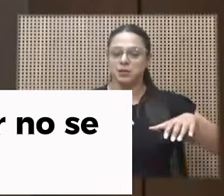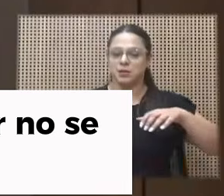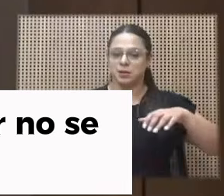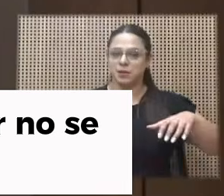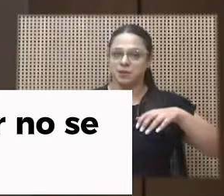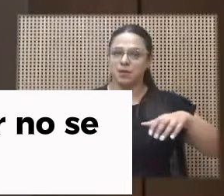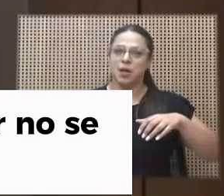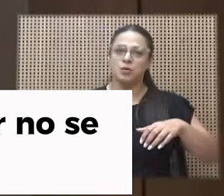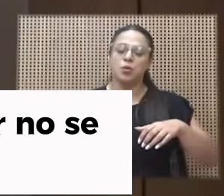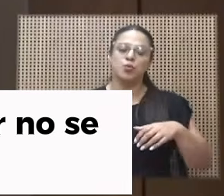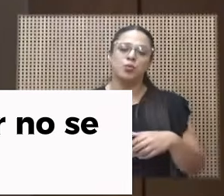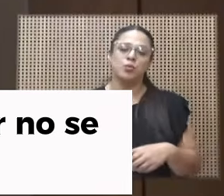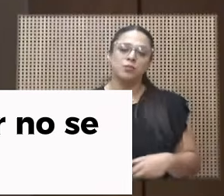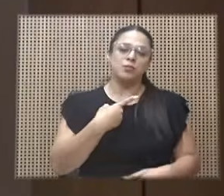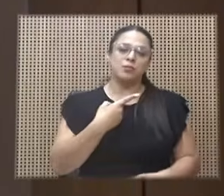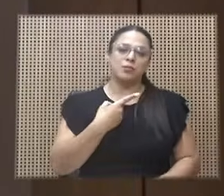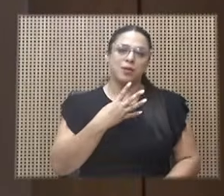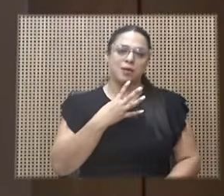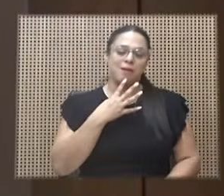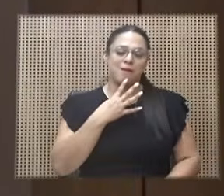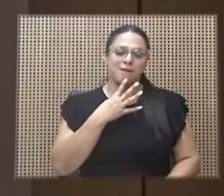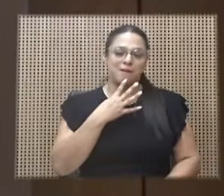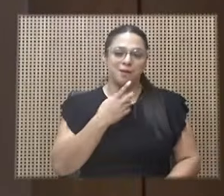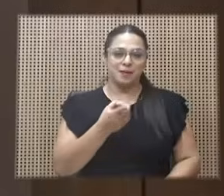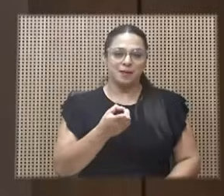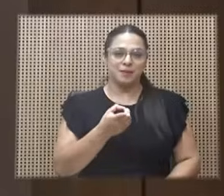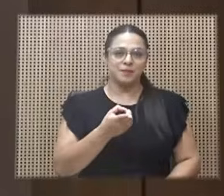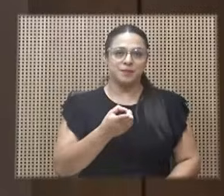las que me voy a referir, no se puedan